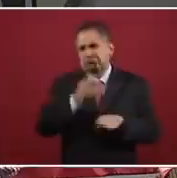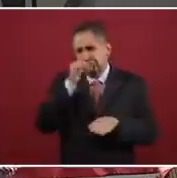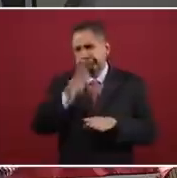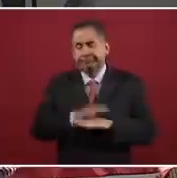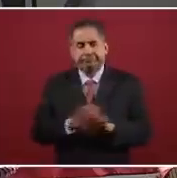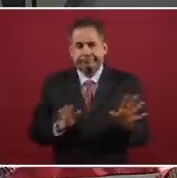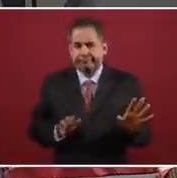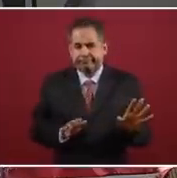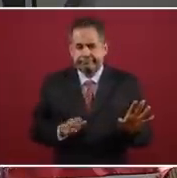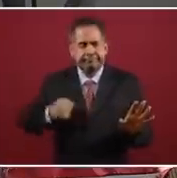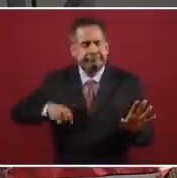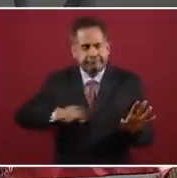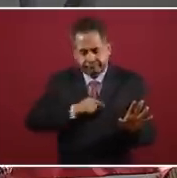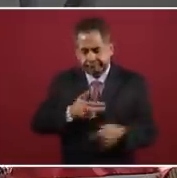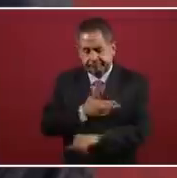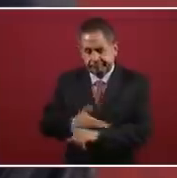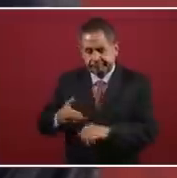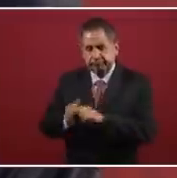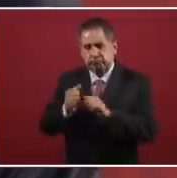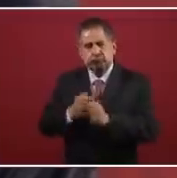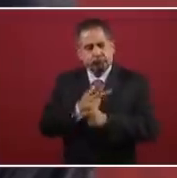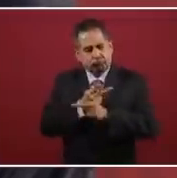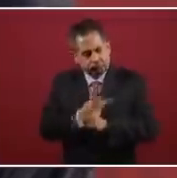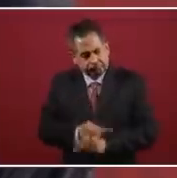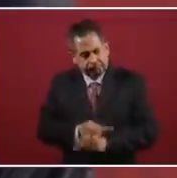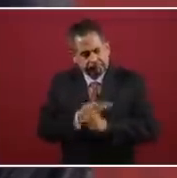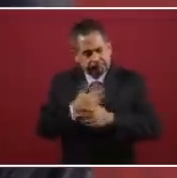estamos actuando con tolerancia,